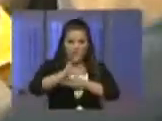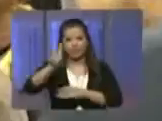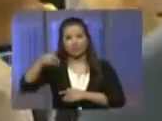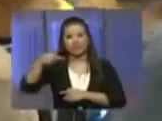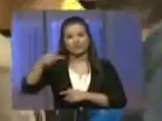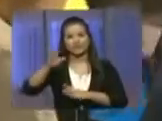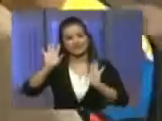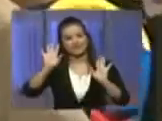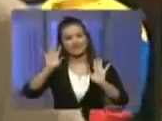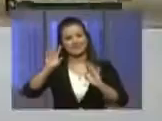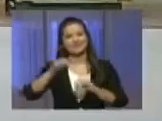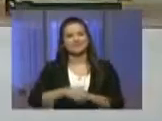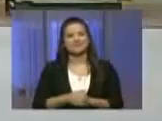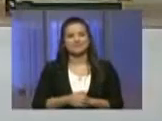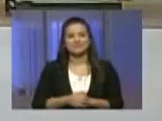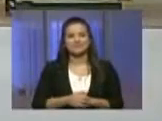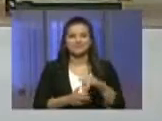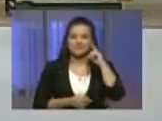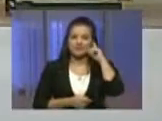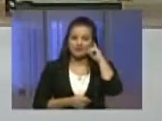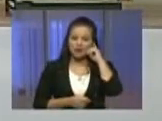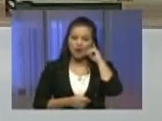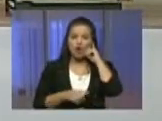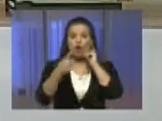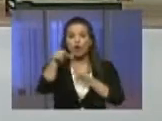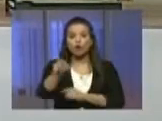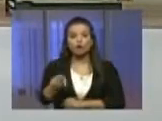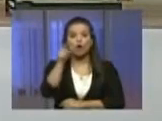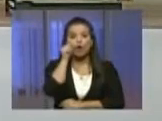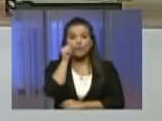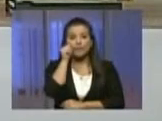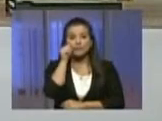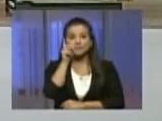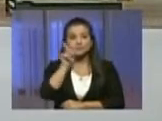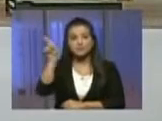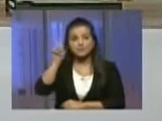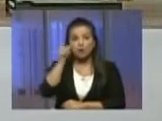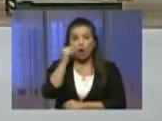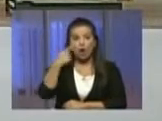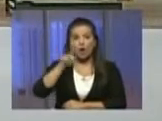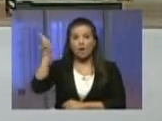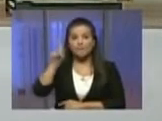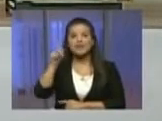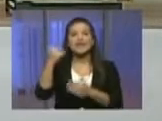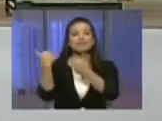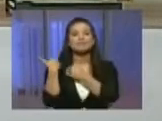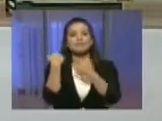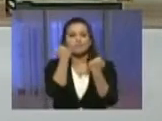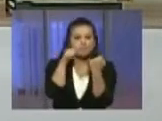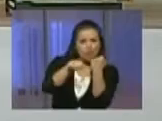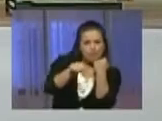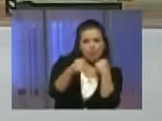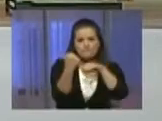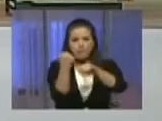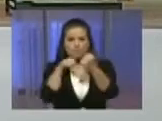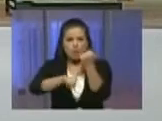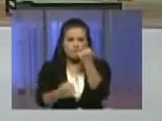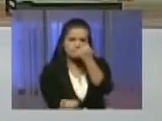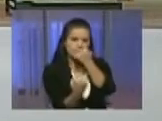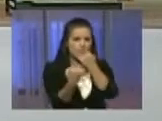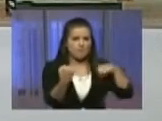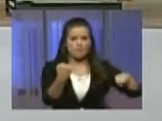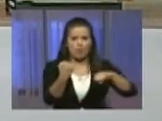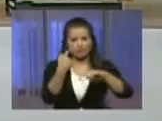Ah Igualmente argeni Sebastián España en boxeo se apellido es famoso en el